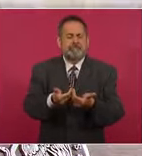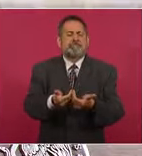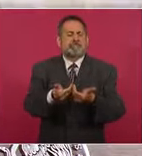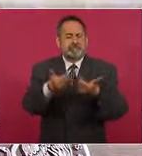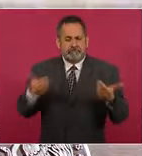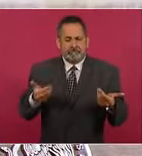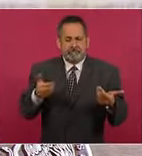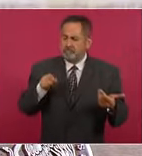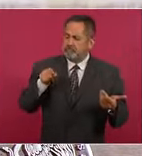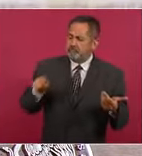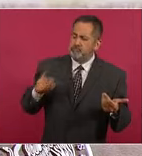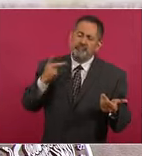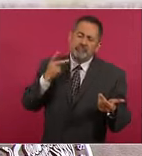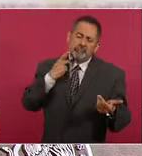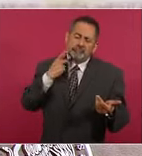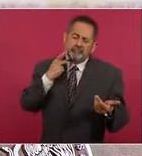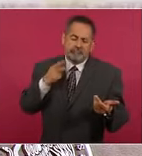el poder